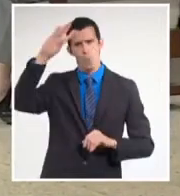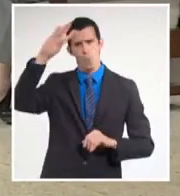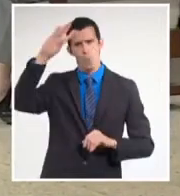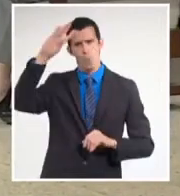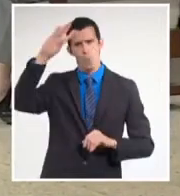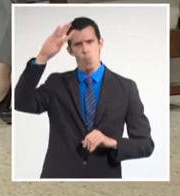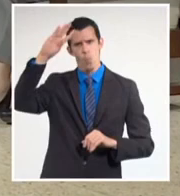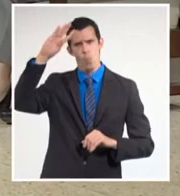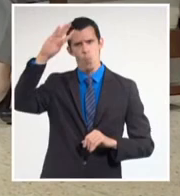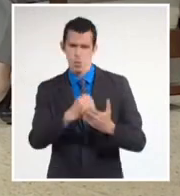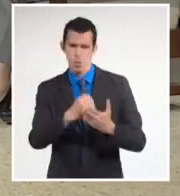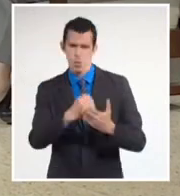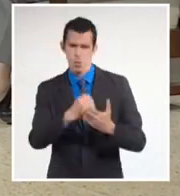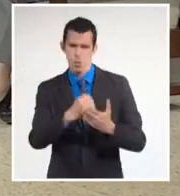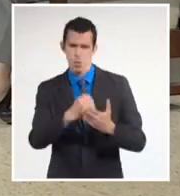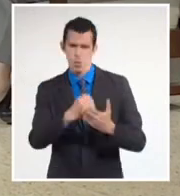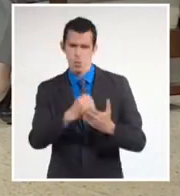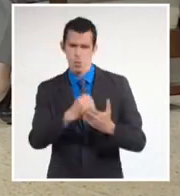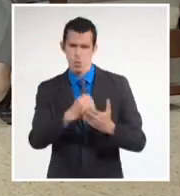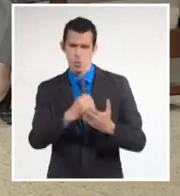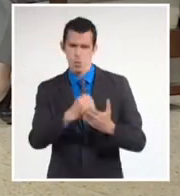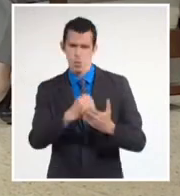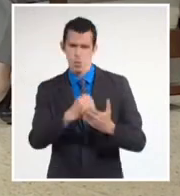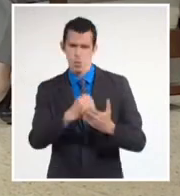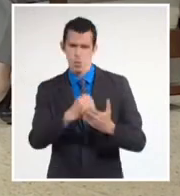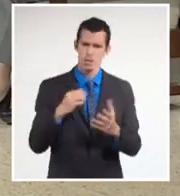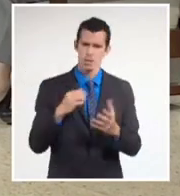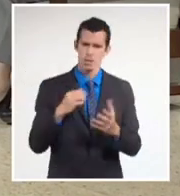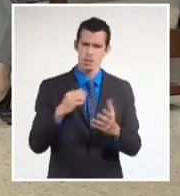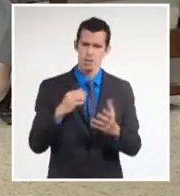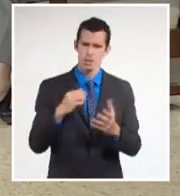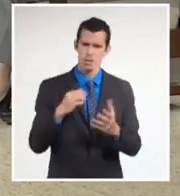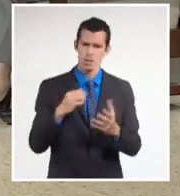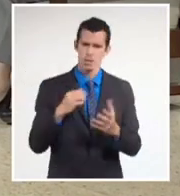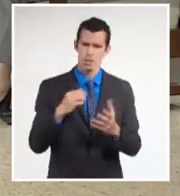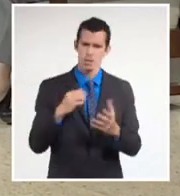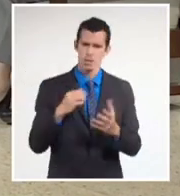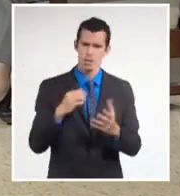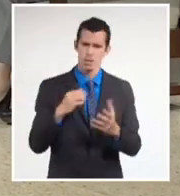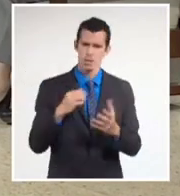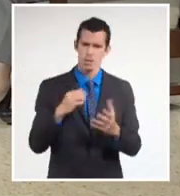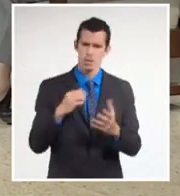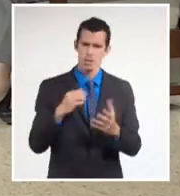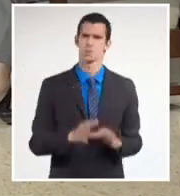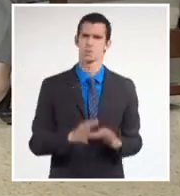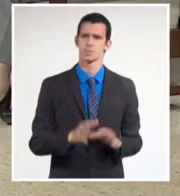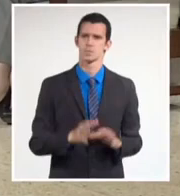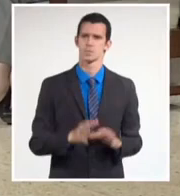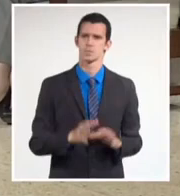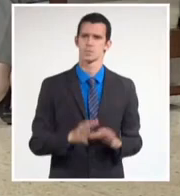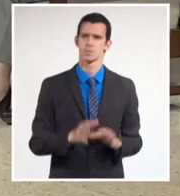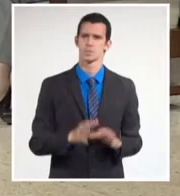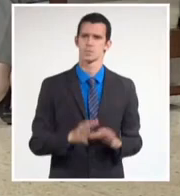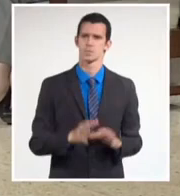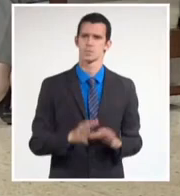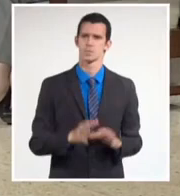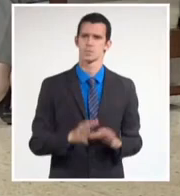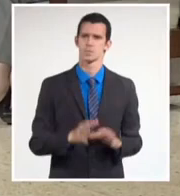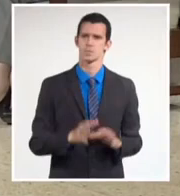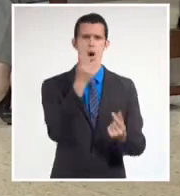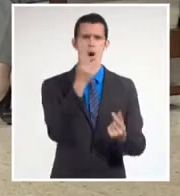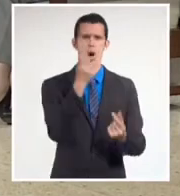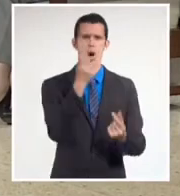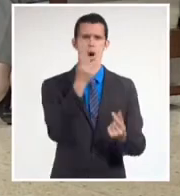Y con ese mismo espíritu, Alina, como decía el viceprimer ministro y titular de Economía y Planificación, Alejandro Gil